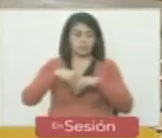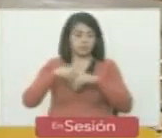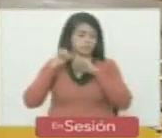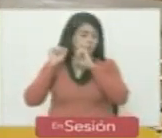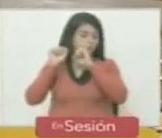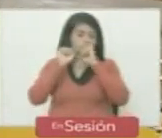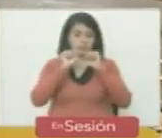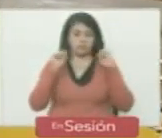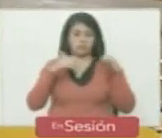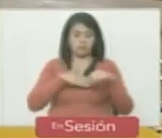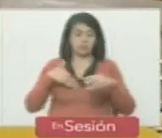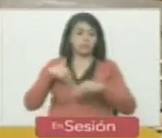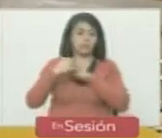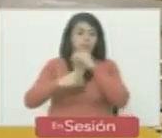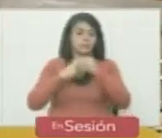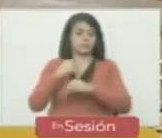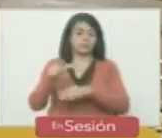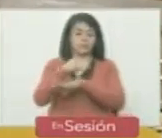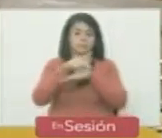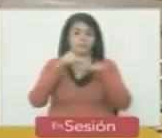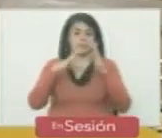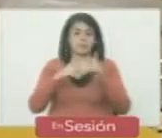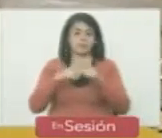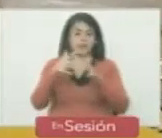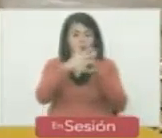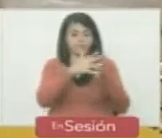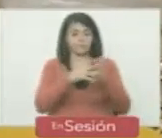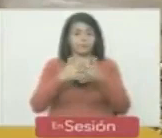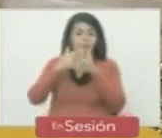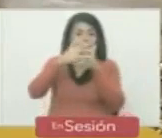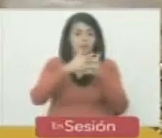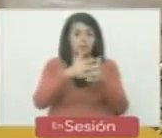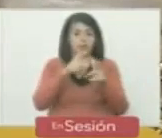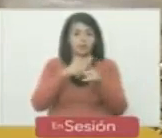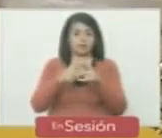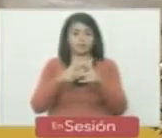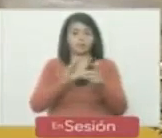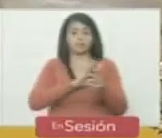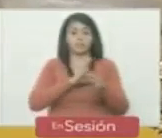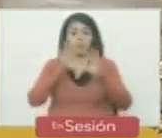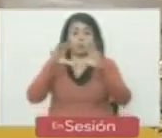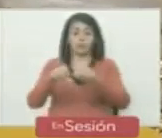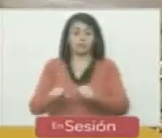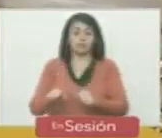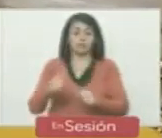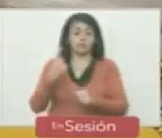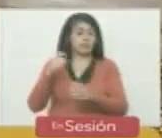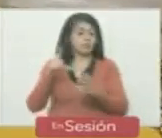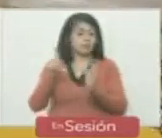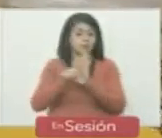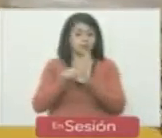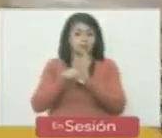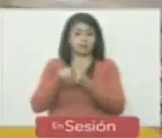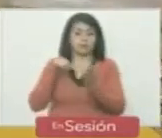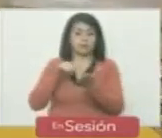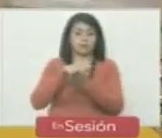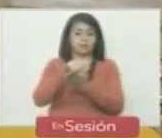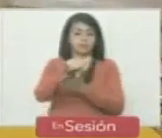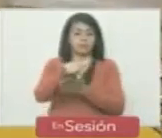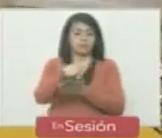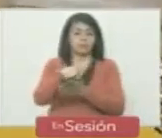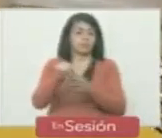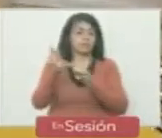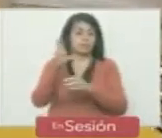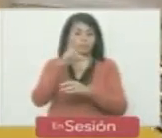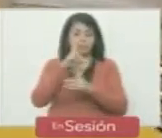repudio a la intención aviesa del gobierno norteamericano de apropiarse ilegalmente del avión secuestrado en